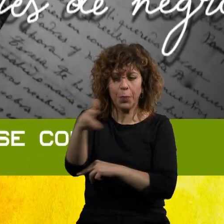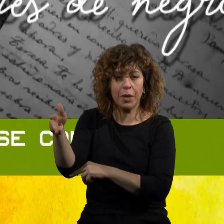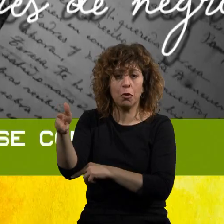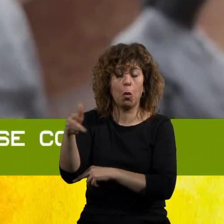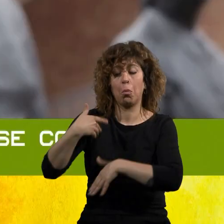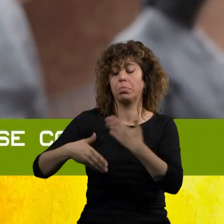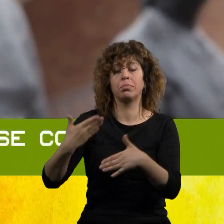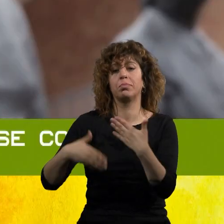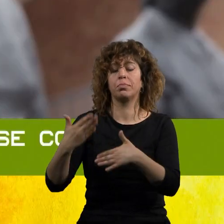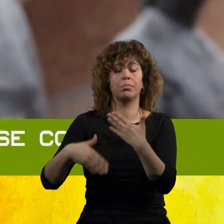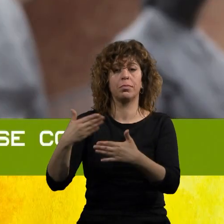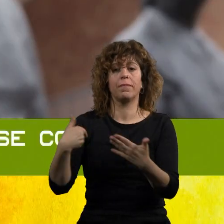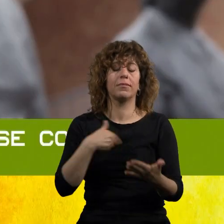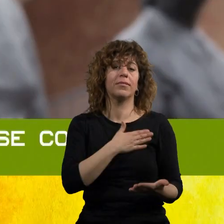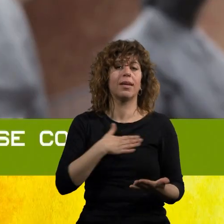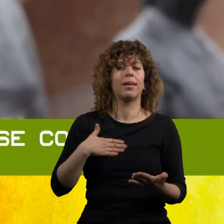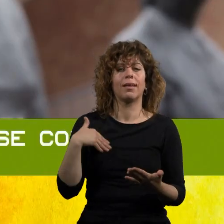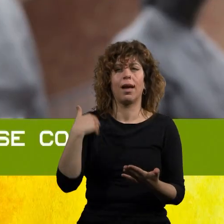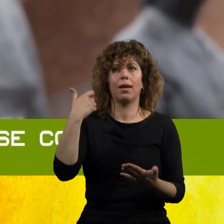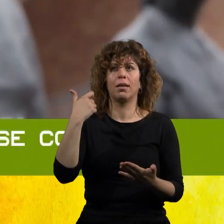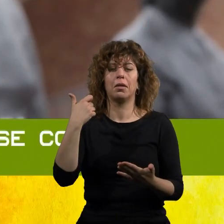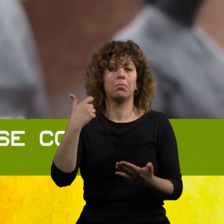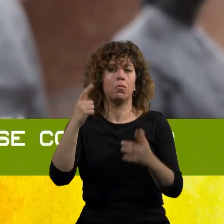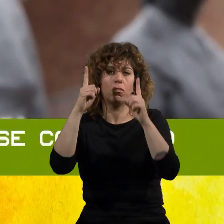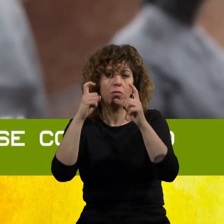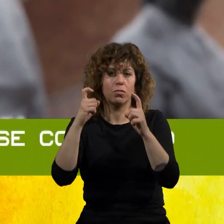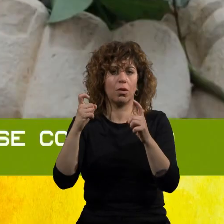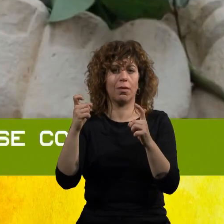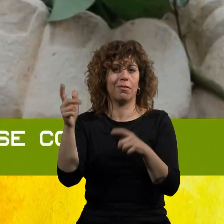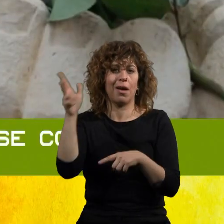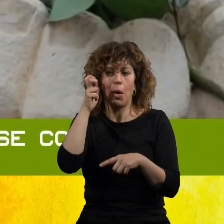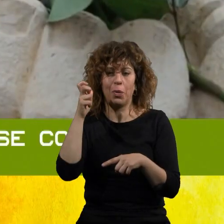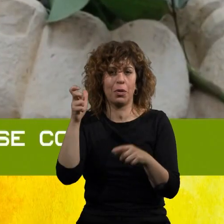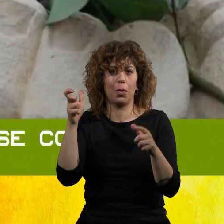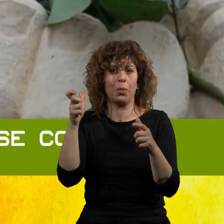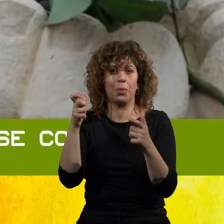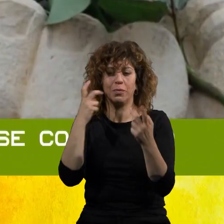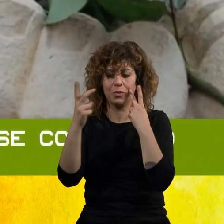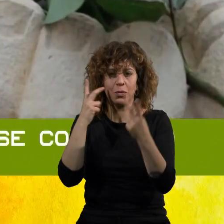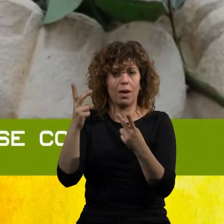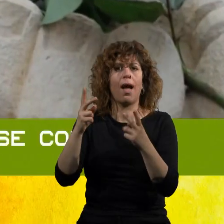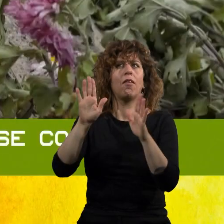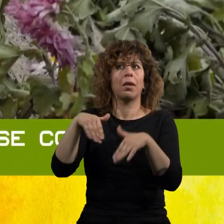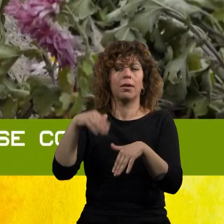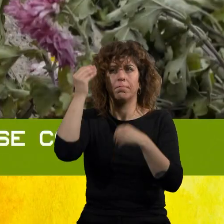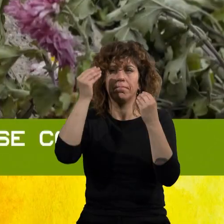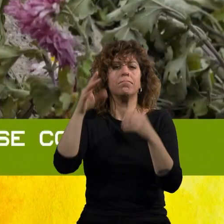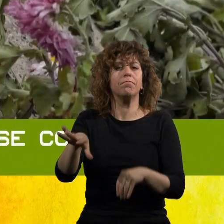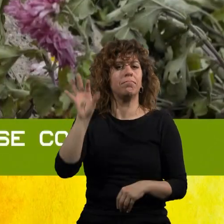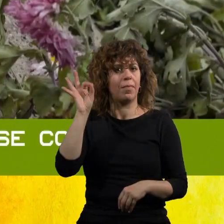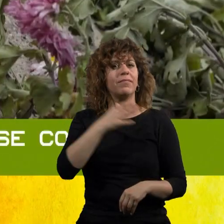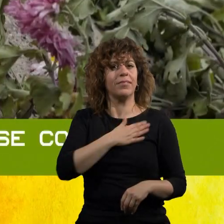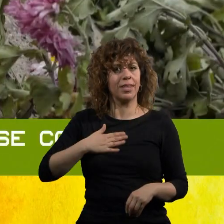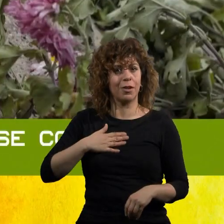bien si lo que quería hacer era algo fotográfico o algo audiovisual, y al final sí que decidí que quería hacer una película documental,